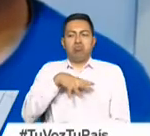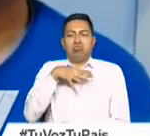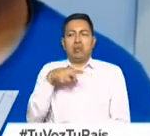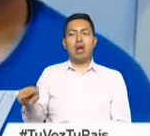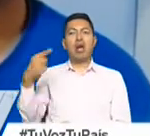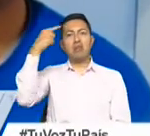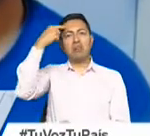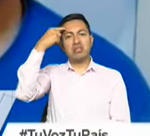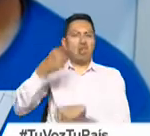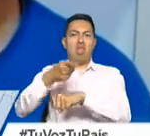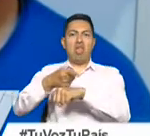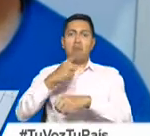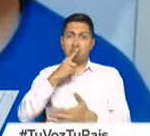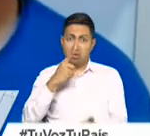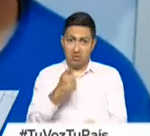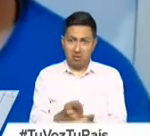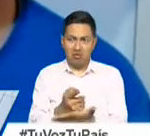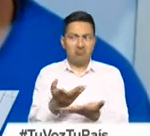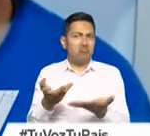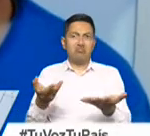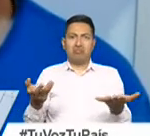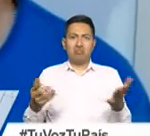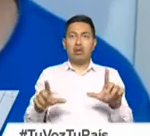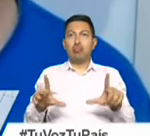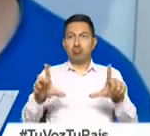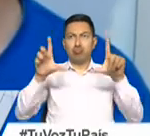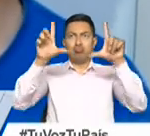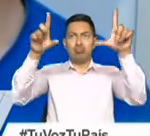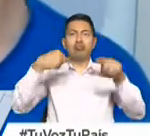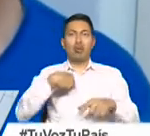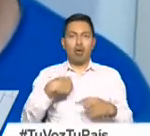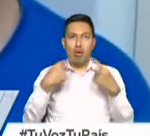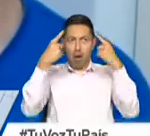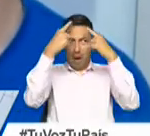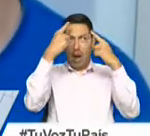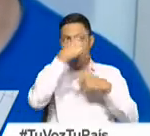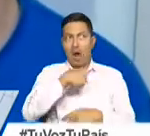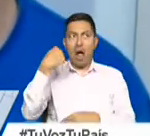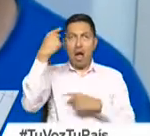lo que dice es verdad. Quería mostrar esos estados anímicos en su rostro.